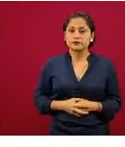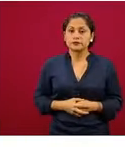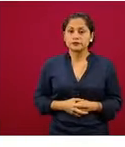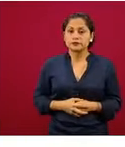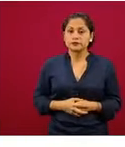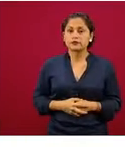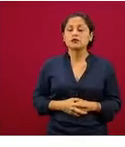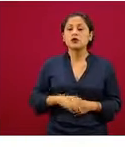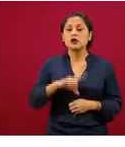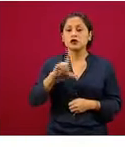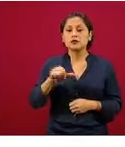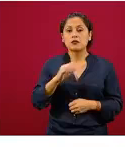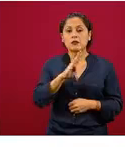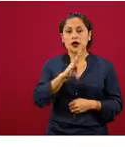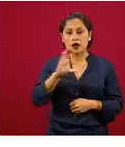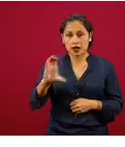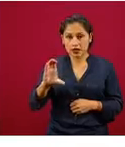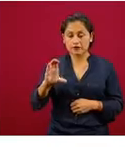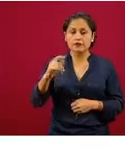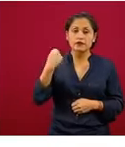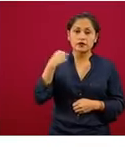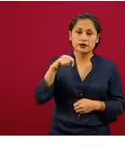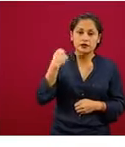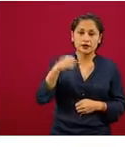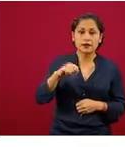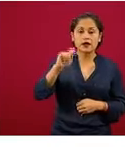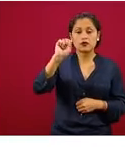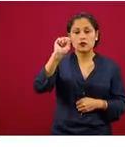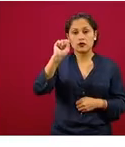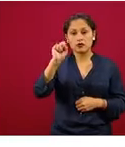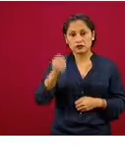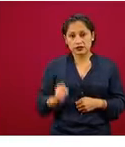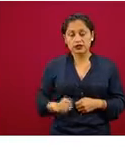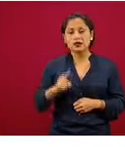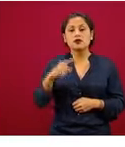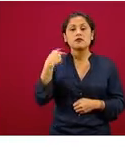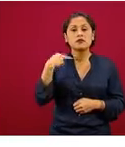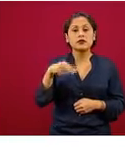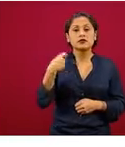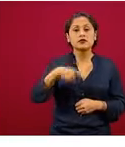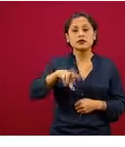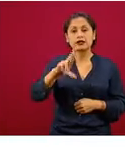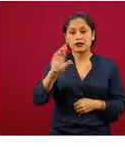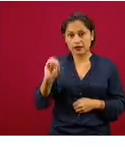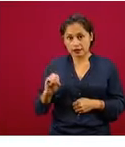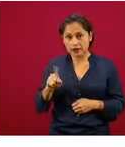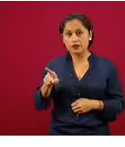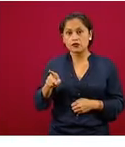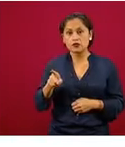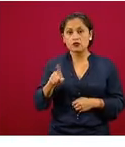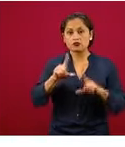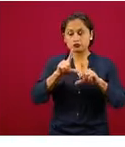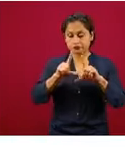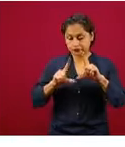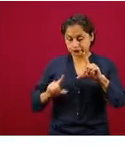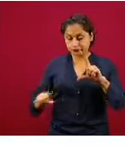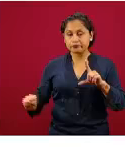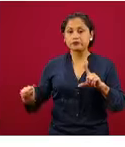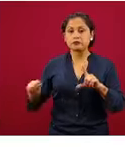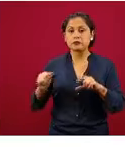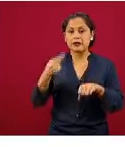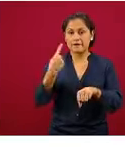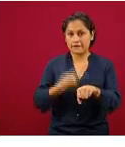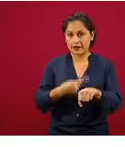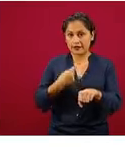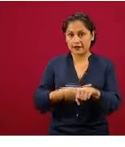Baja California, Tabasco, Sinaloa, Veracruz, Puebla y Quintana Roo con la siguiente escala de carga de